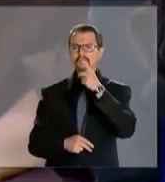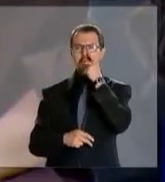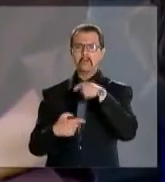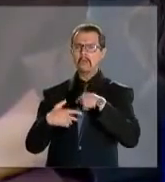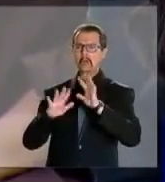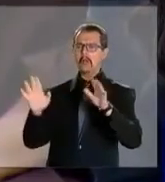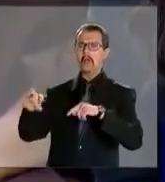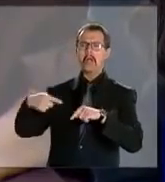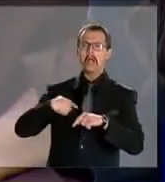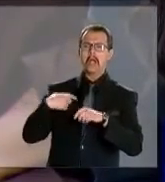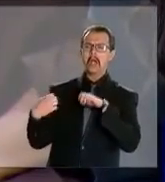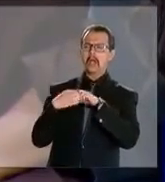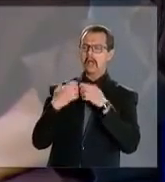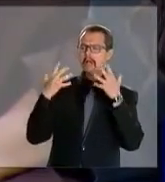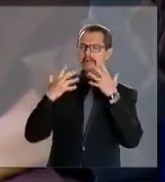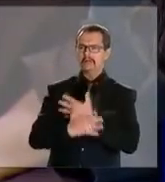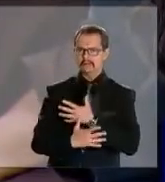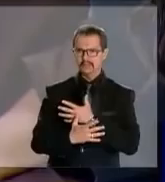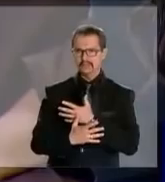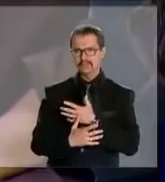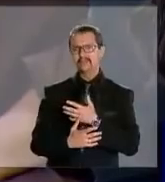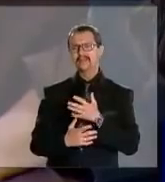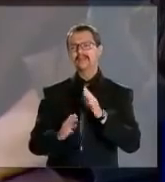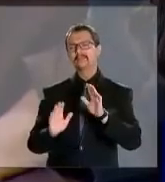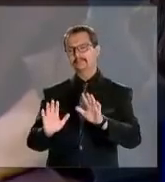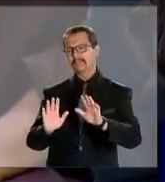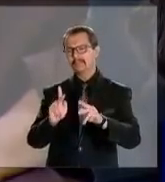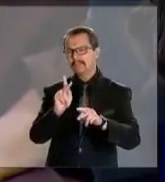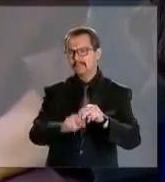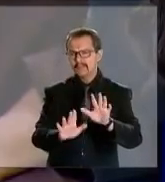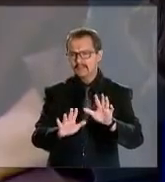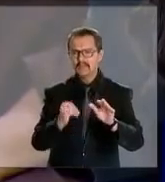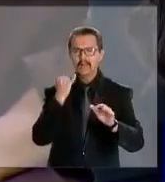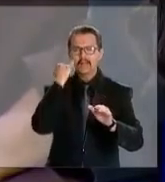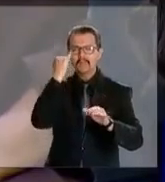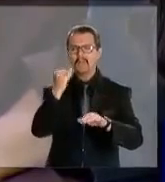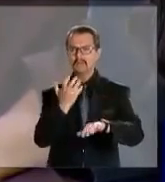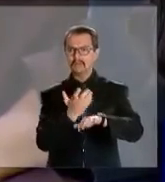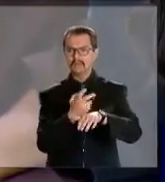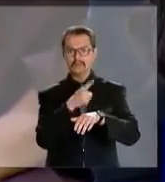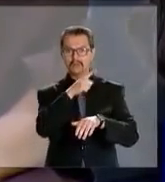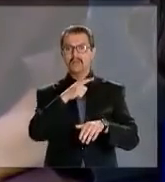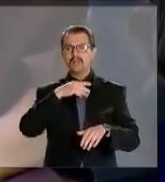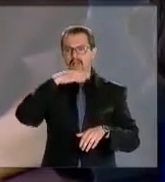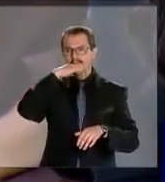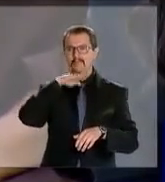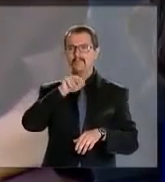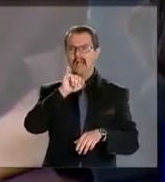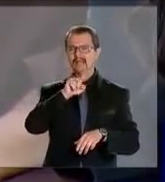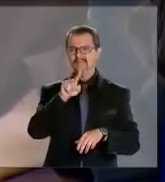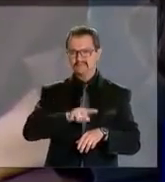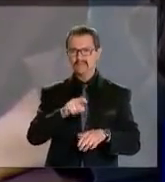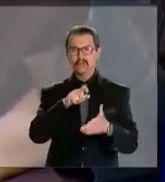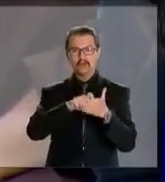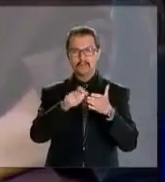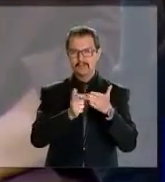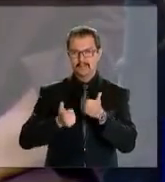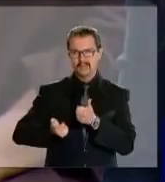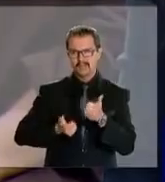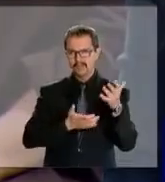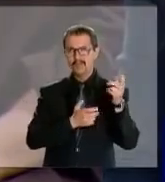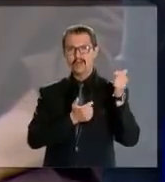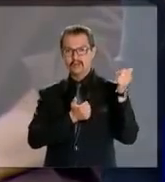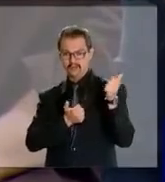deja de preguntarle esto si usted decide dejar de importar maíz estadounidense como ha dicho fundamental para varios estados afines a trump y trump